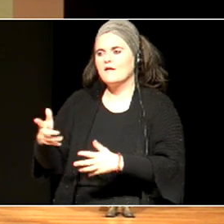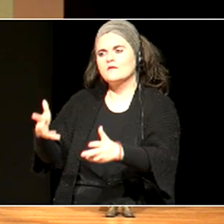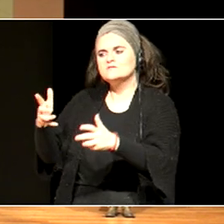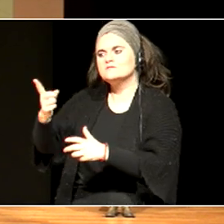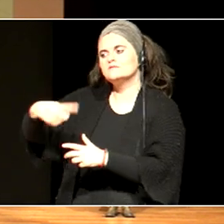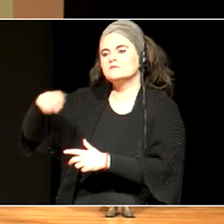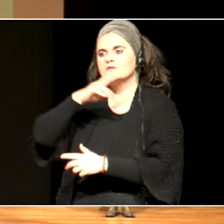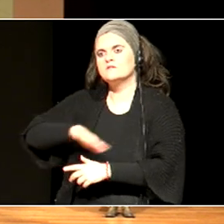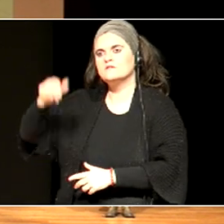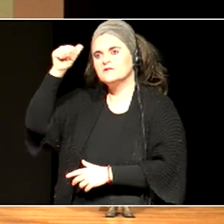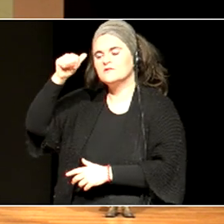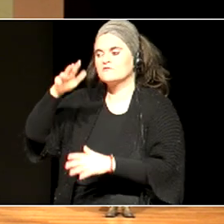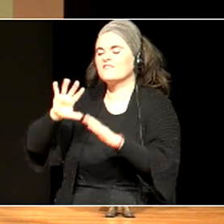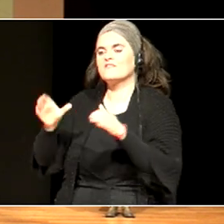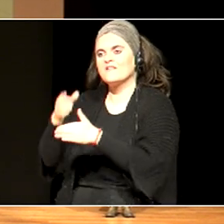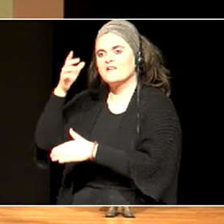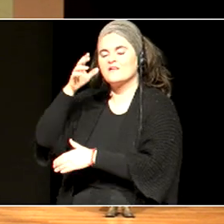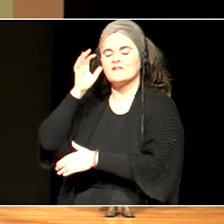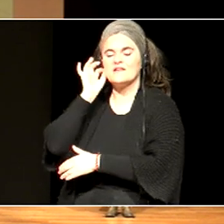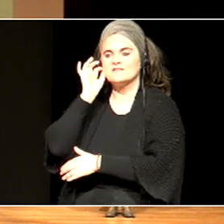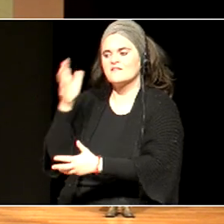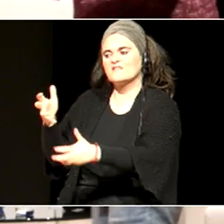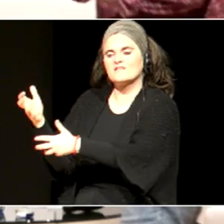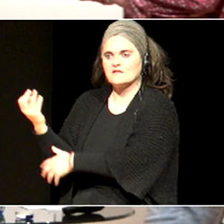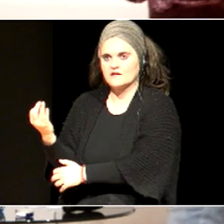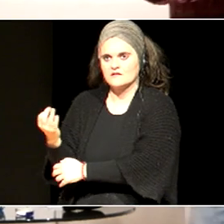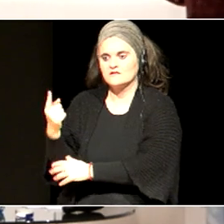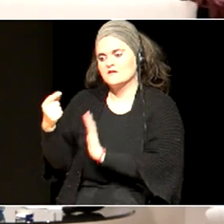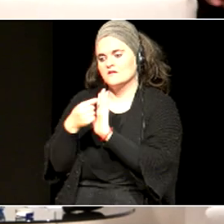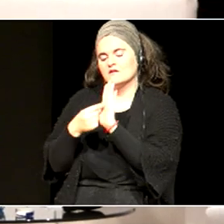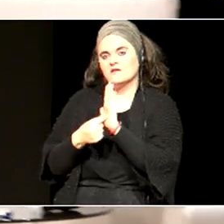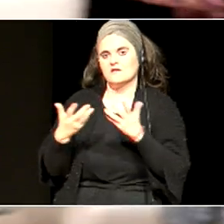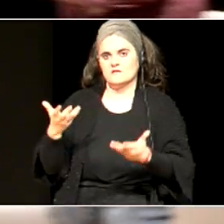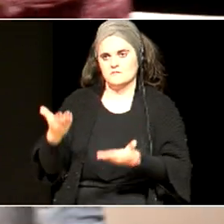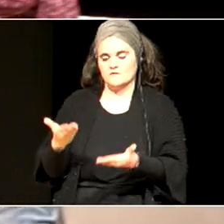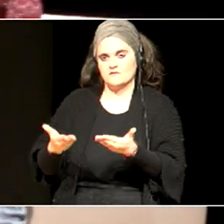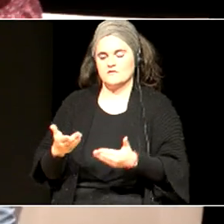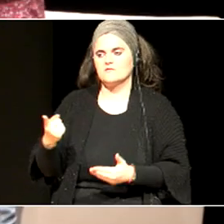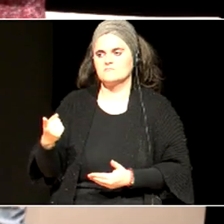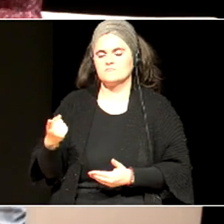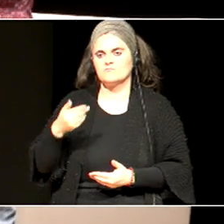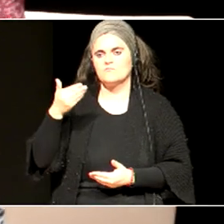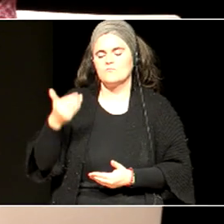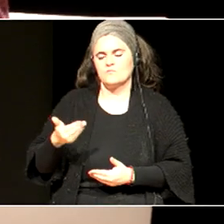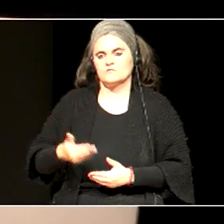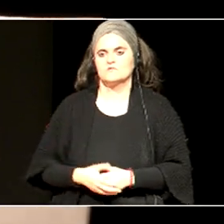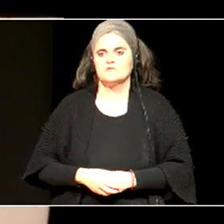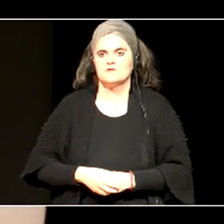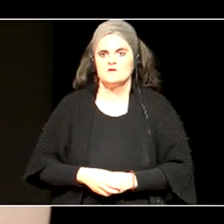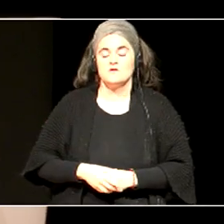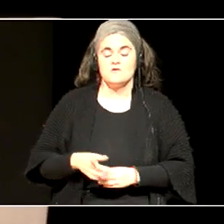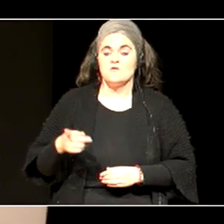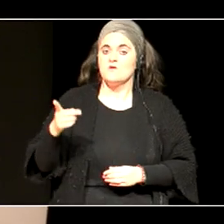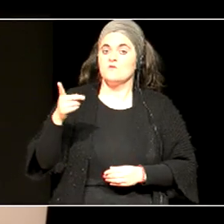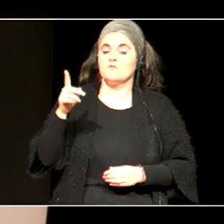hemos conseguido en estas niñas esos esos indicadores de evaluación son muchísimos yo siempre digo que hay una forma de evaluar que dura